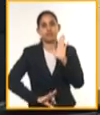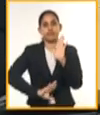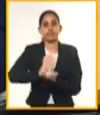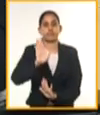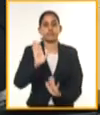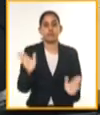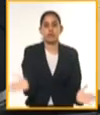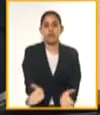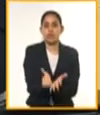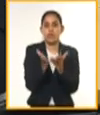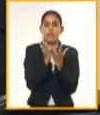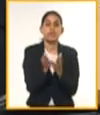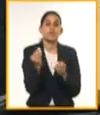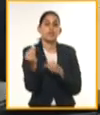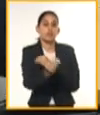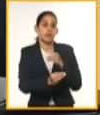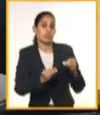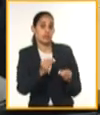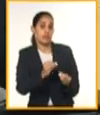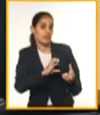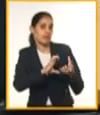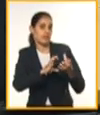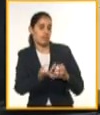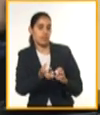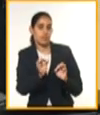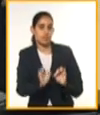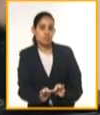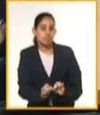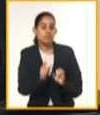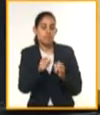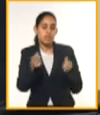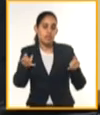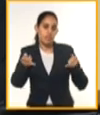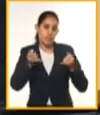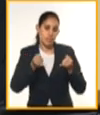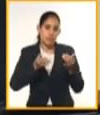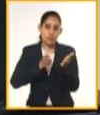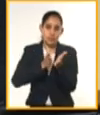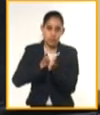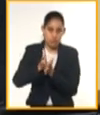que cambiar la estrategia. Esta es una noticia que va a seguir dando, por supuesto,